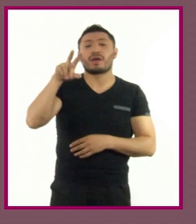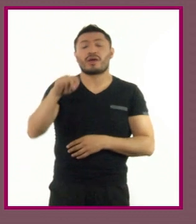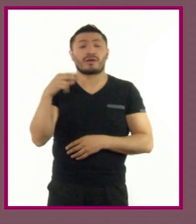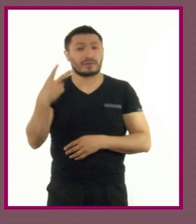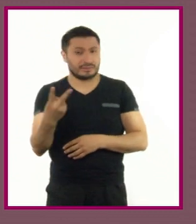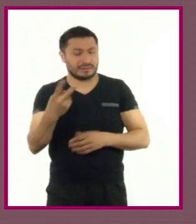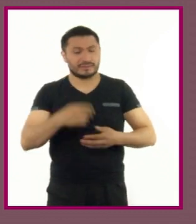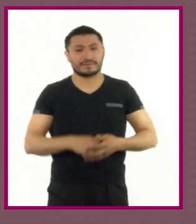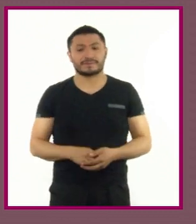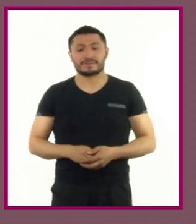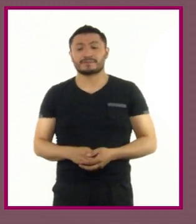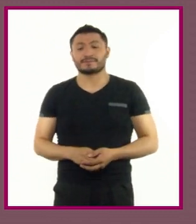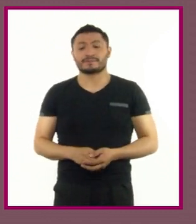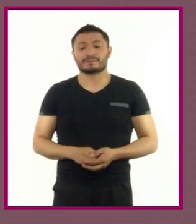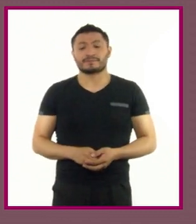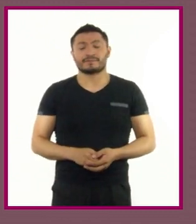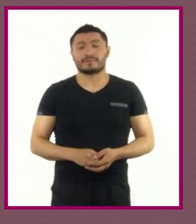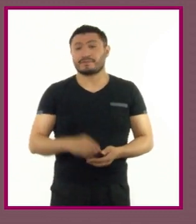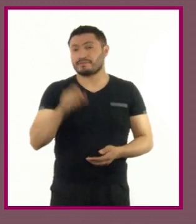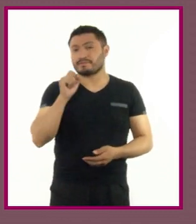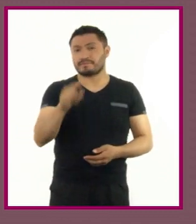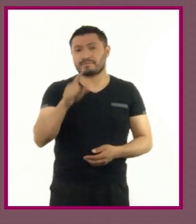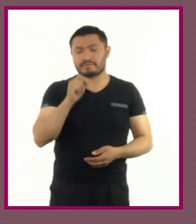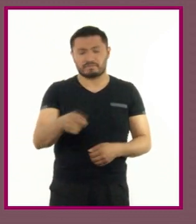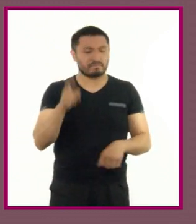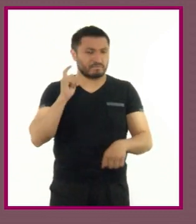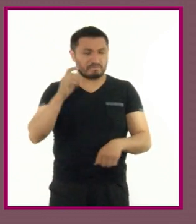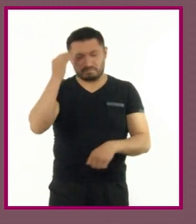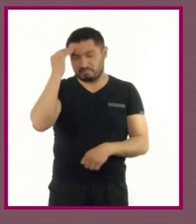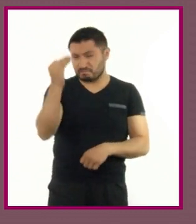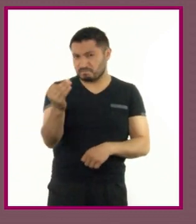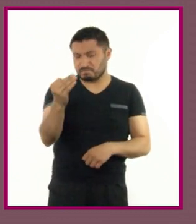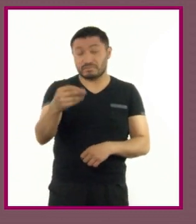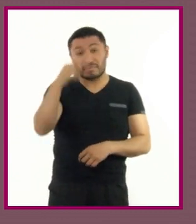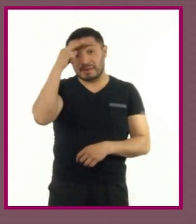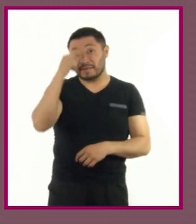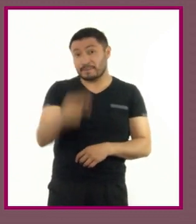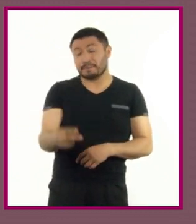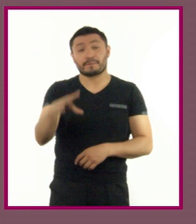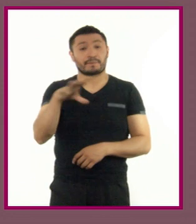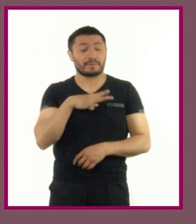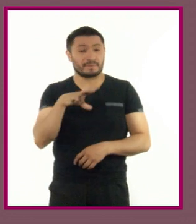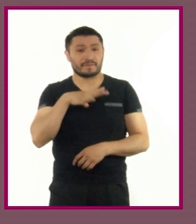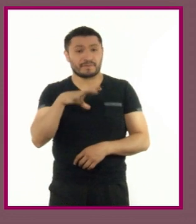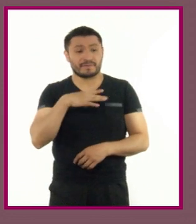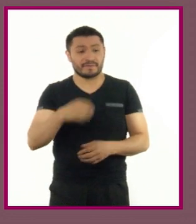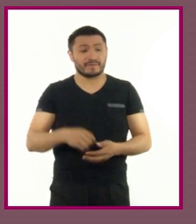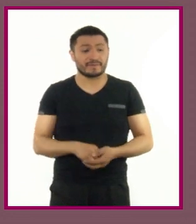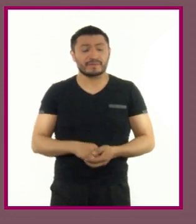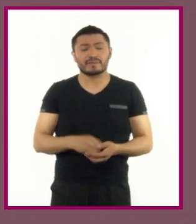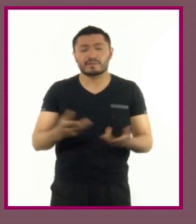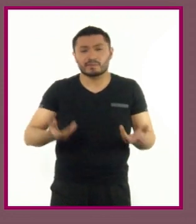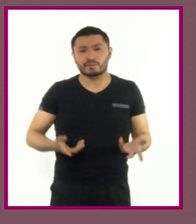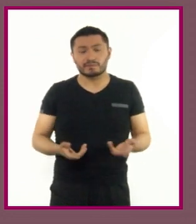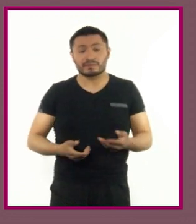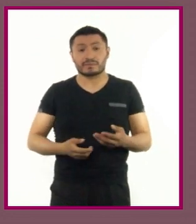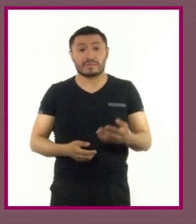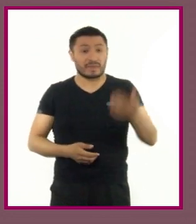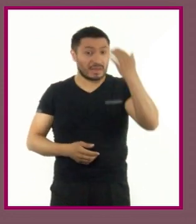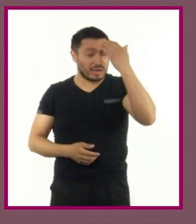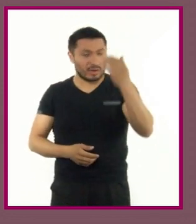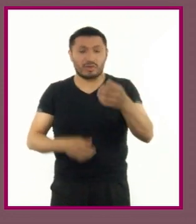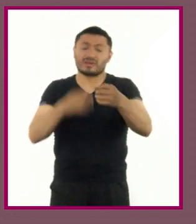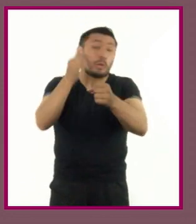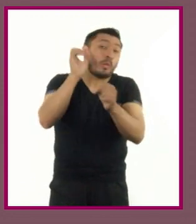1982. En ese momento, México tiene que experimentar, que